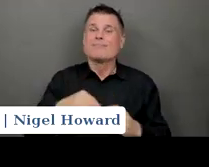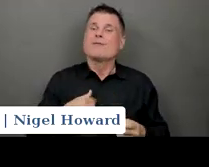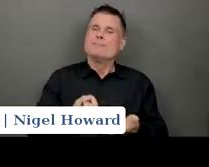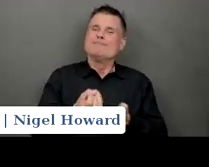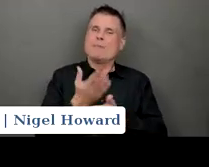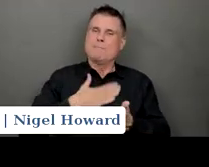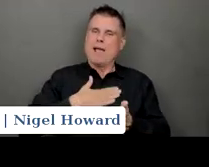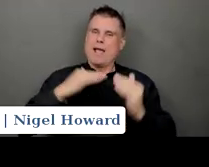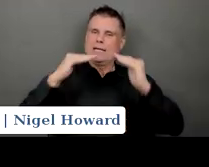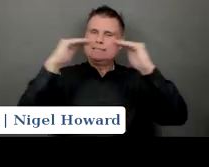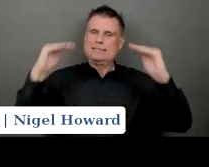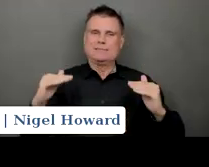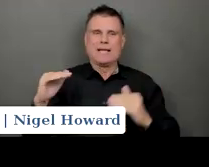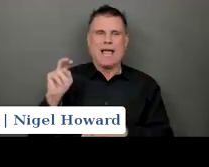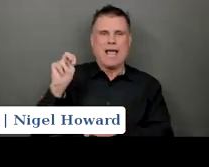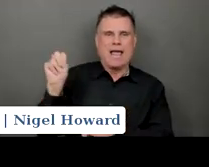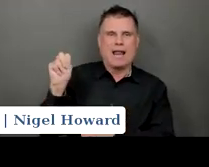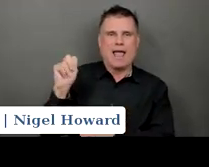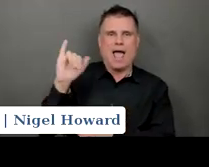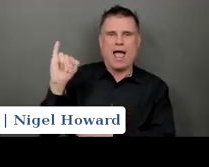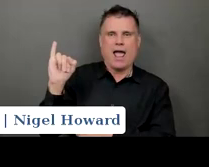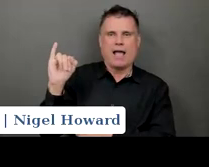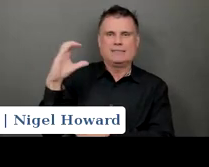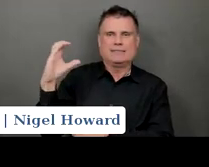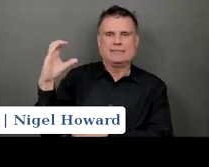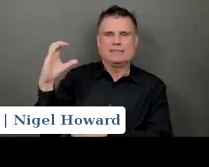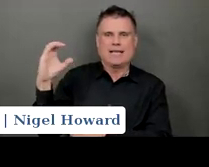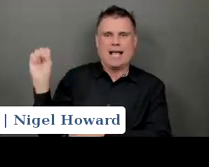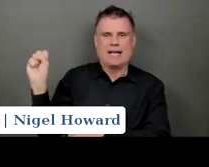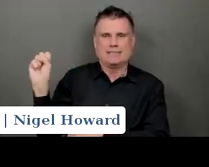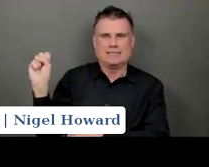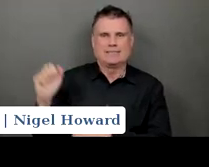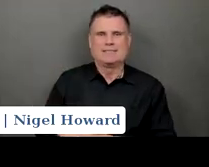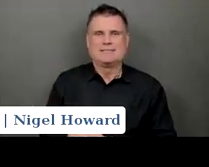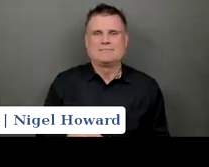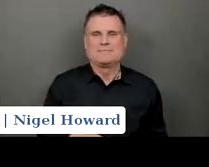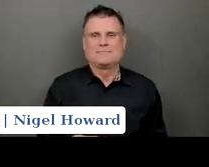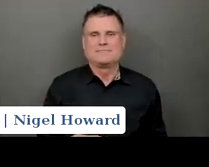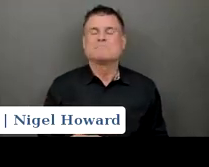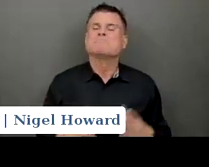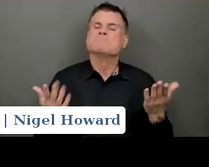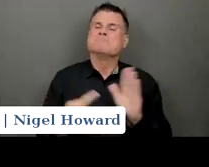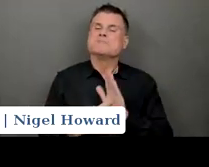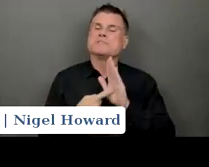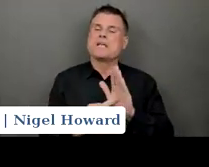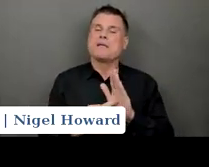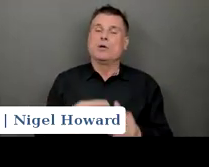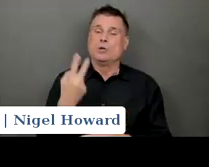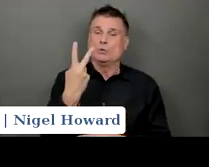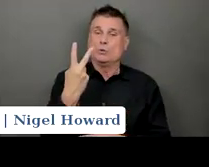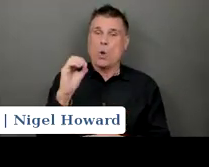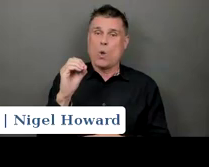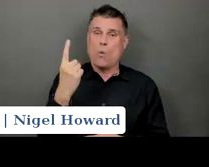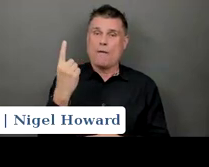contamos con una ley que ha creado este sistema en clave sistémica, precisamente como lo decía Lauren. La idea es, a través